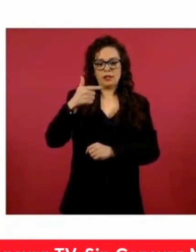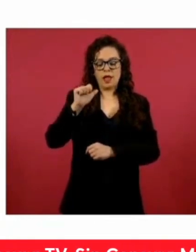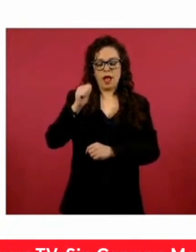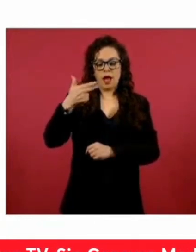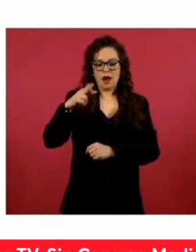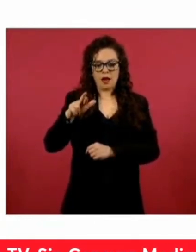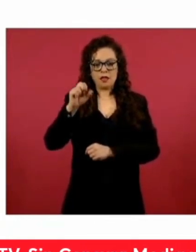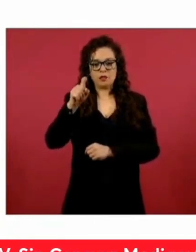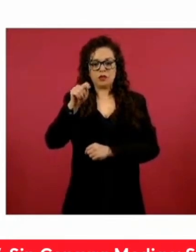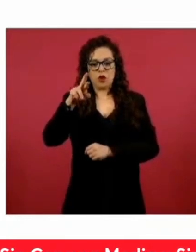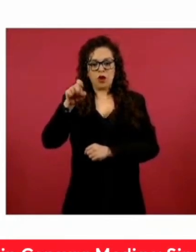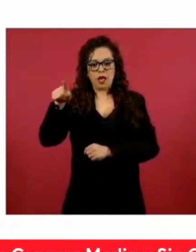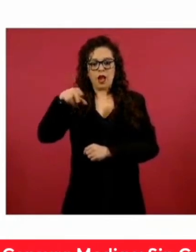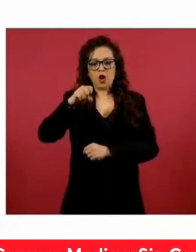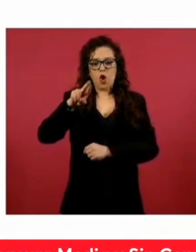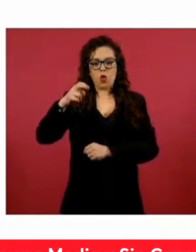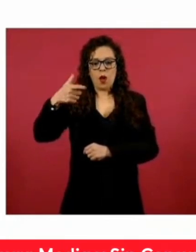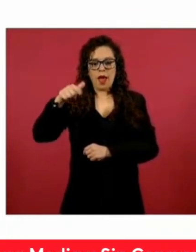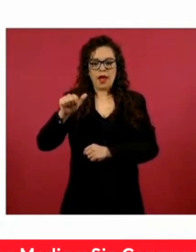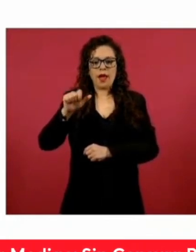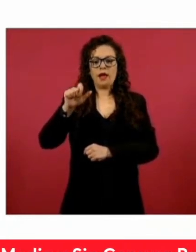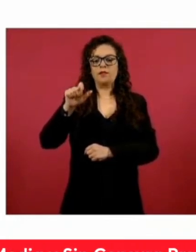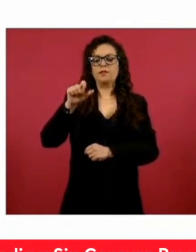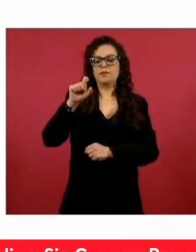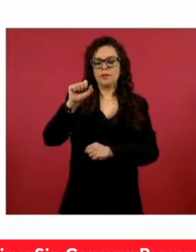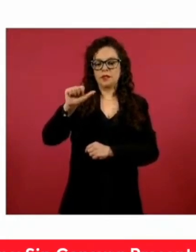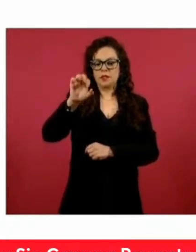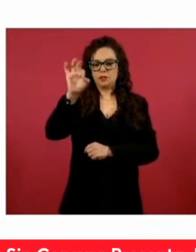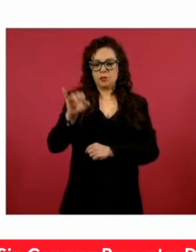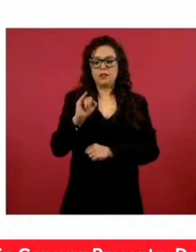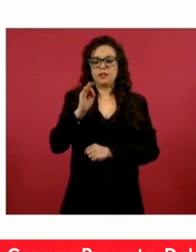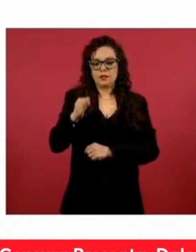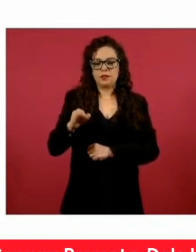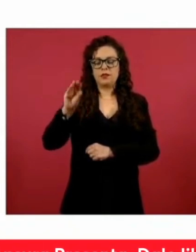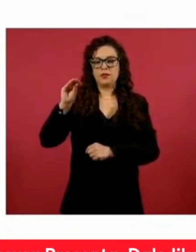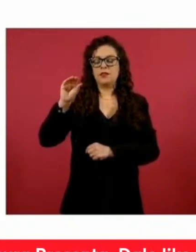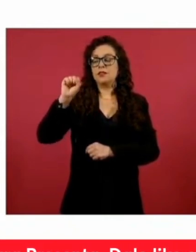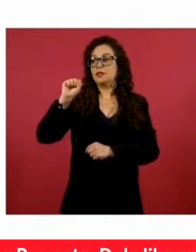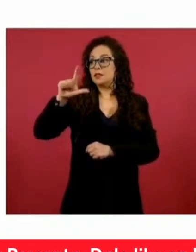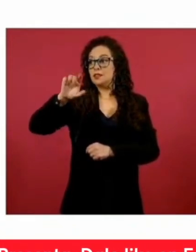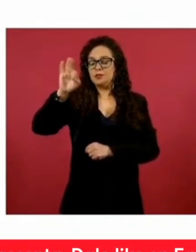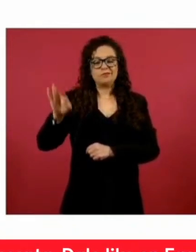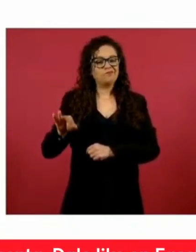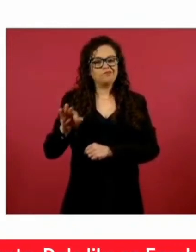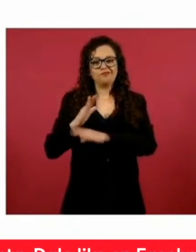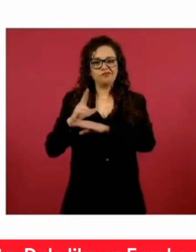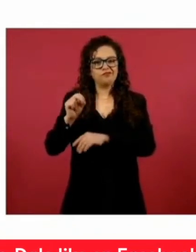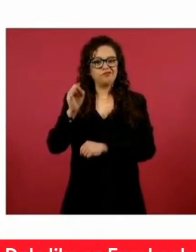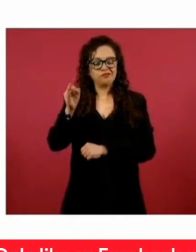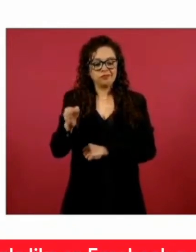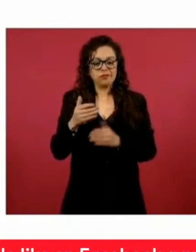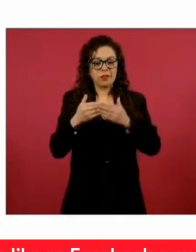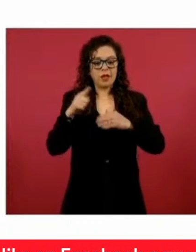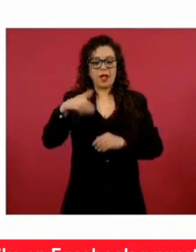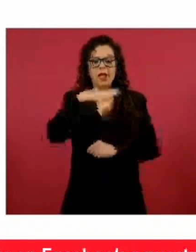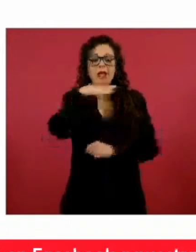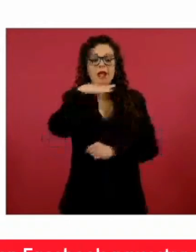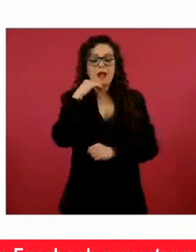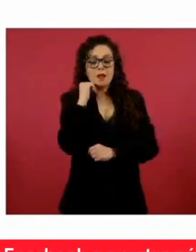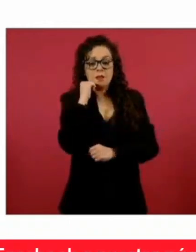el 26% de aceptación y el 67% de rechazo. En el caso de Alemania, Olaf Scholz tiene